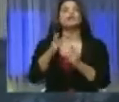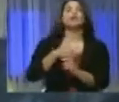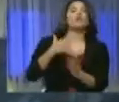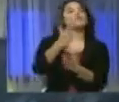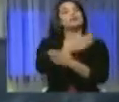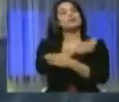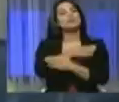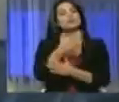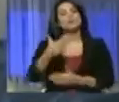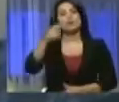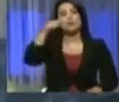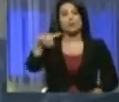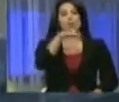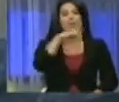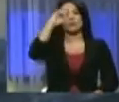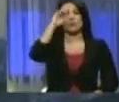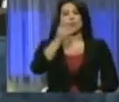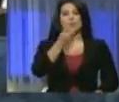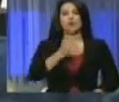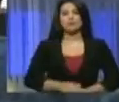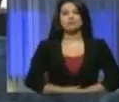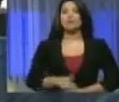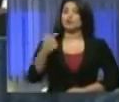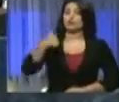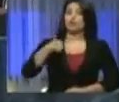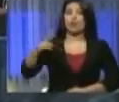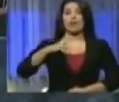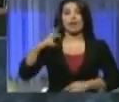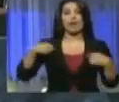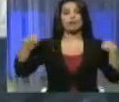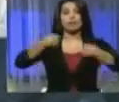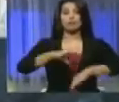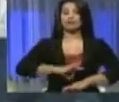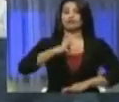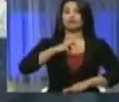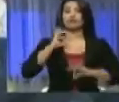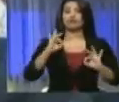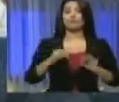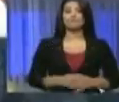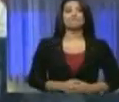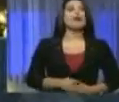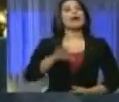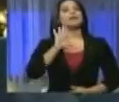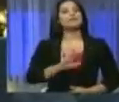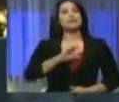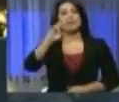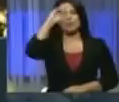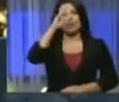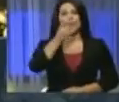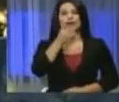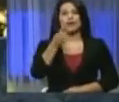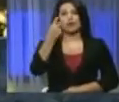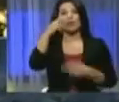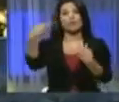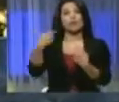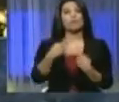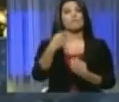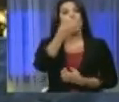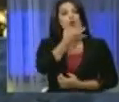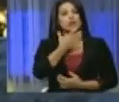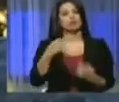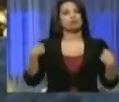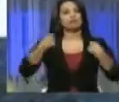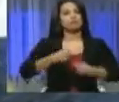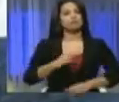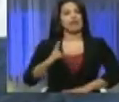vieron, bueno, con esa pinta, una buena pinta que llevábamos, porque es el protocolo de República Dominicana. Bien bonito,